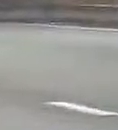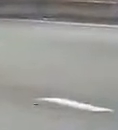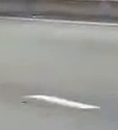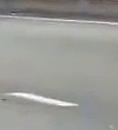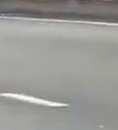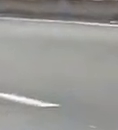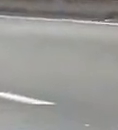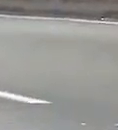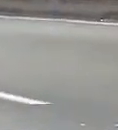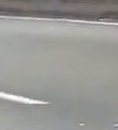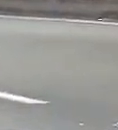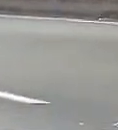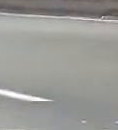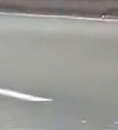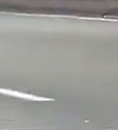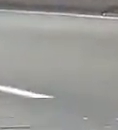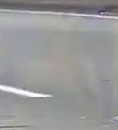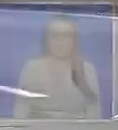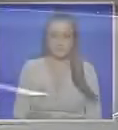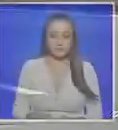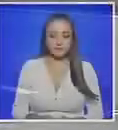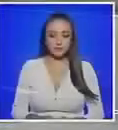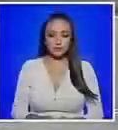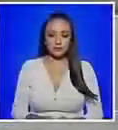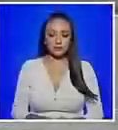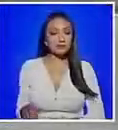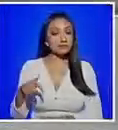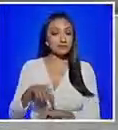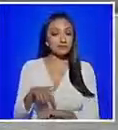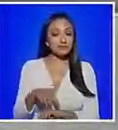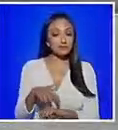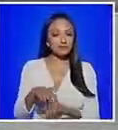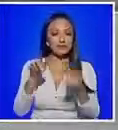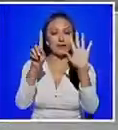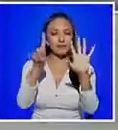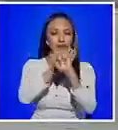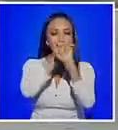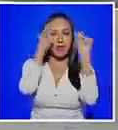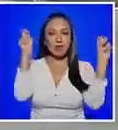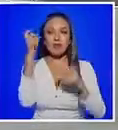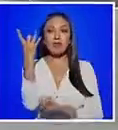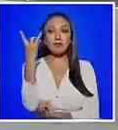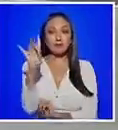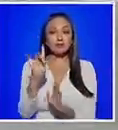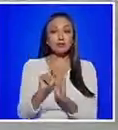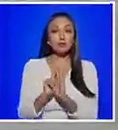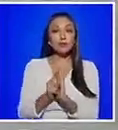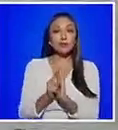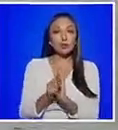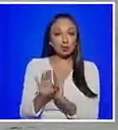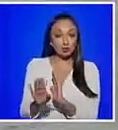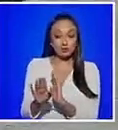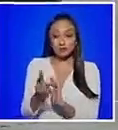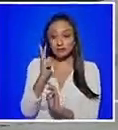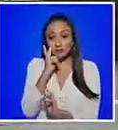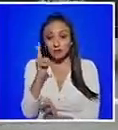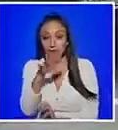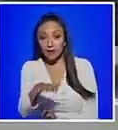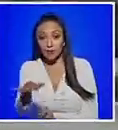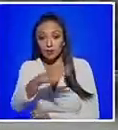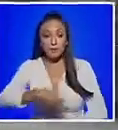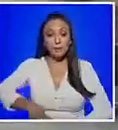Son las 6 de la mañana con 18 minutos. Vecinos queridos, gracias por seguir en nuestra sintonía. A esta hora vemos imágenes desde